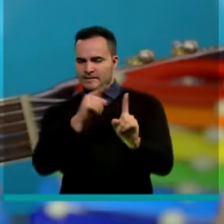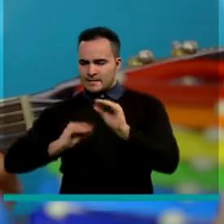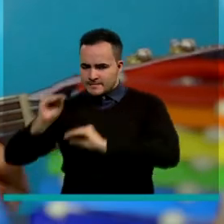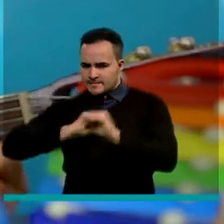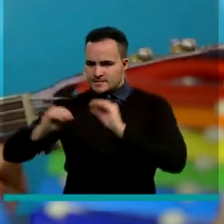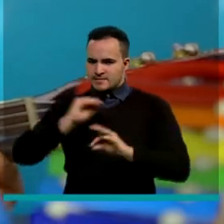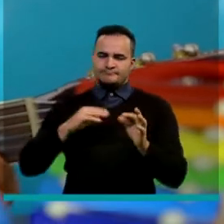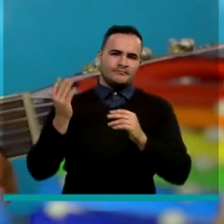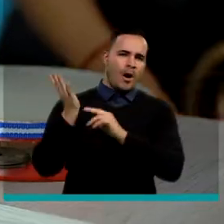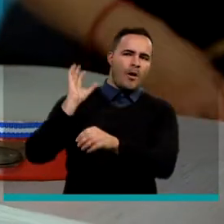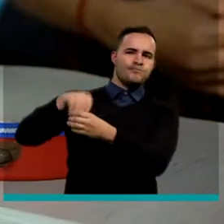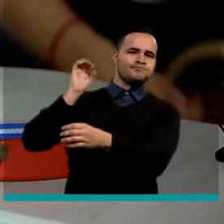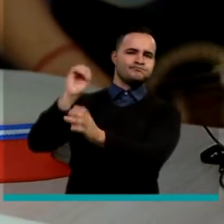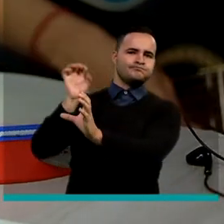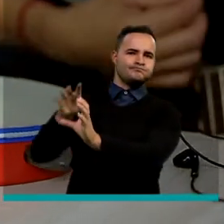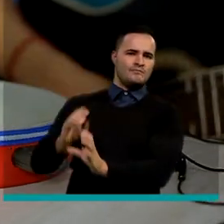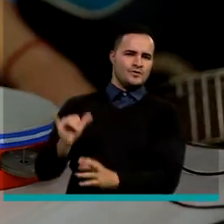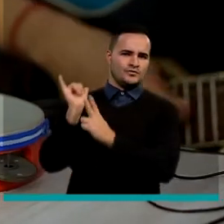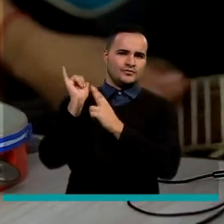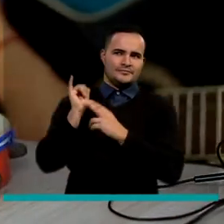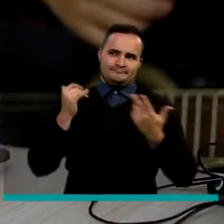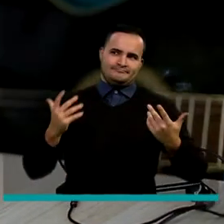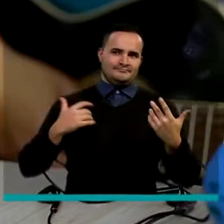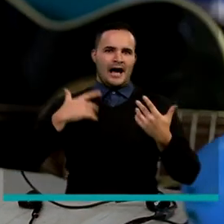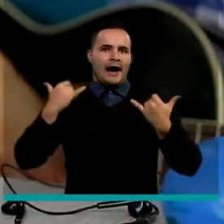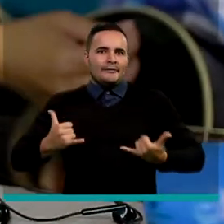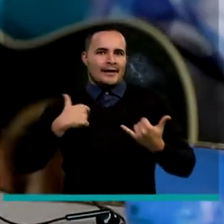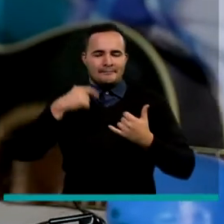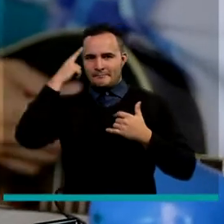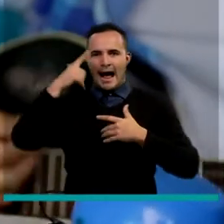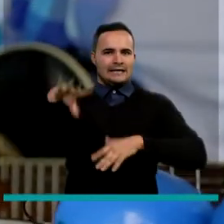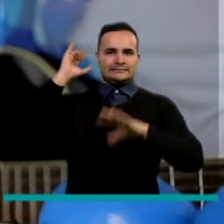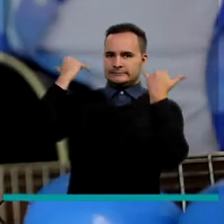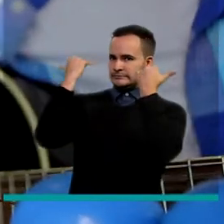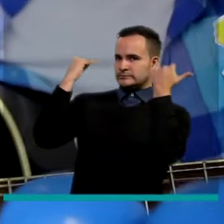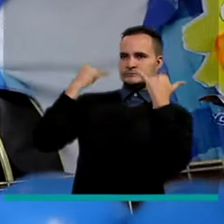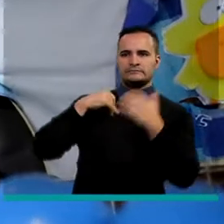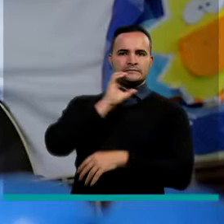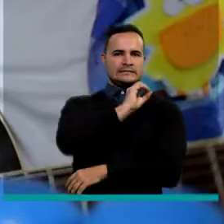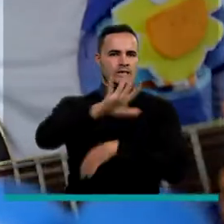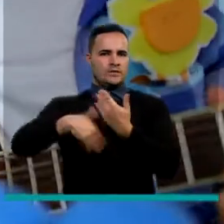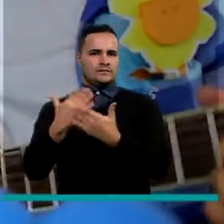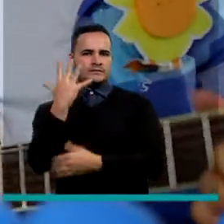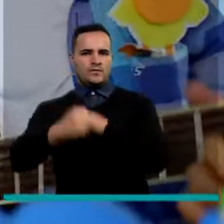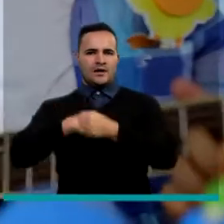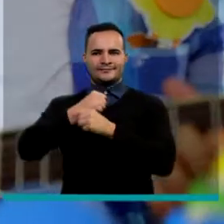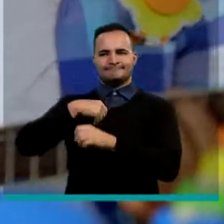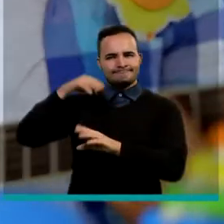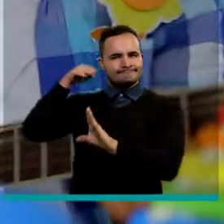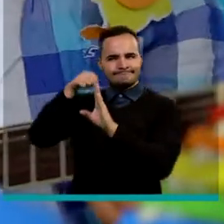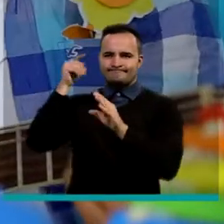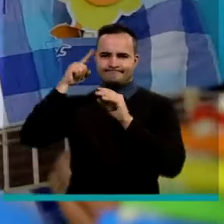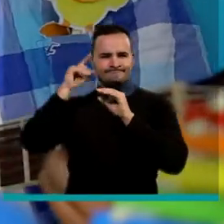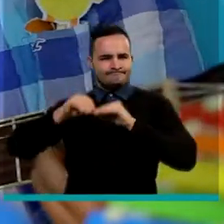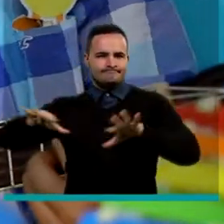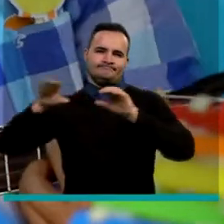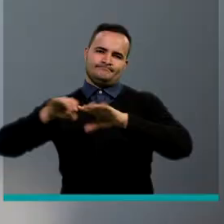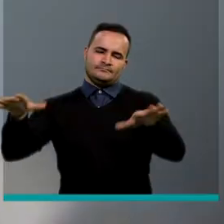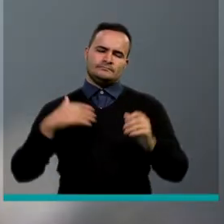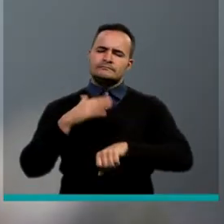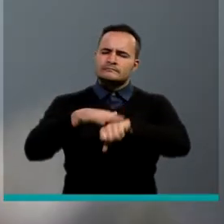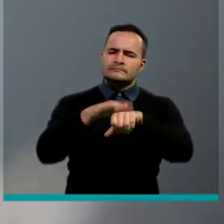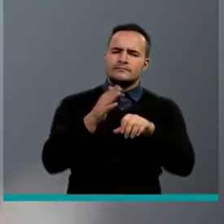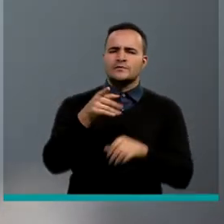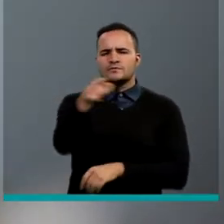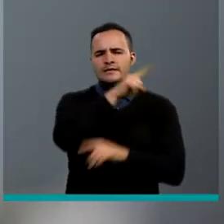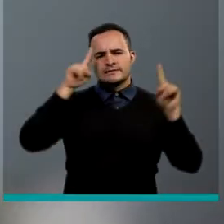YouTube. Entonces, casi que soy el profe youtuber para primera infancia. El mensaje para muchos maestros es, por favor, no